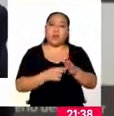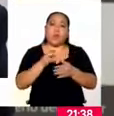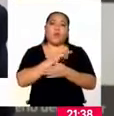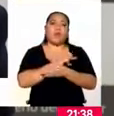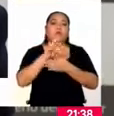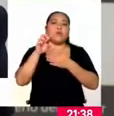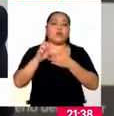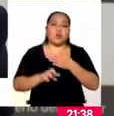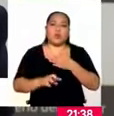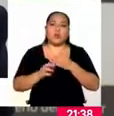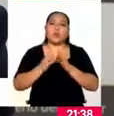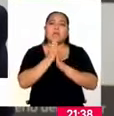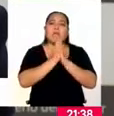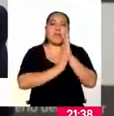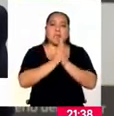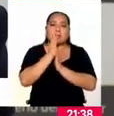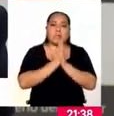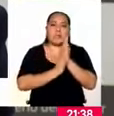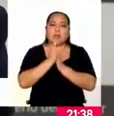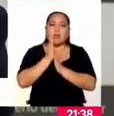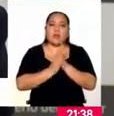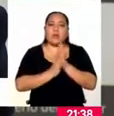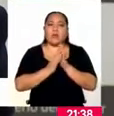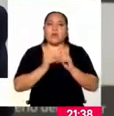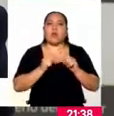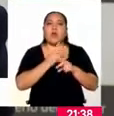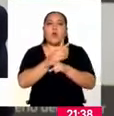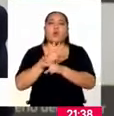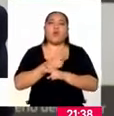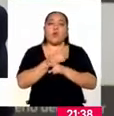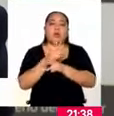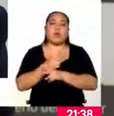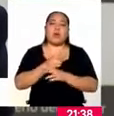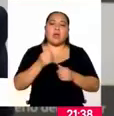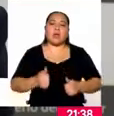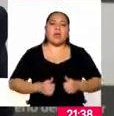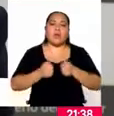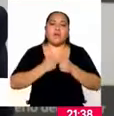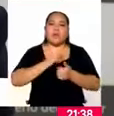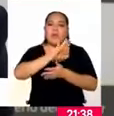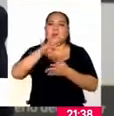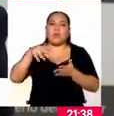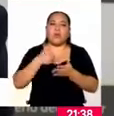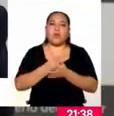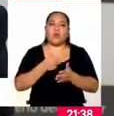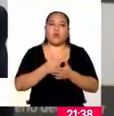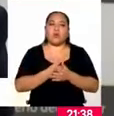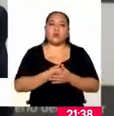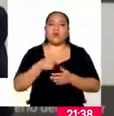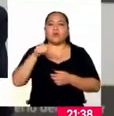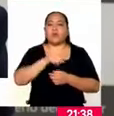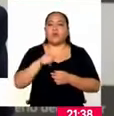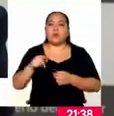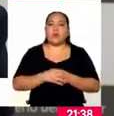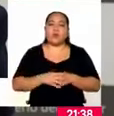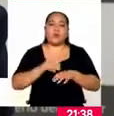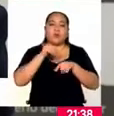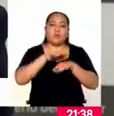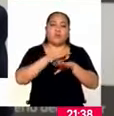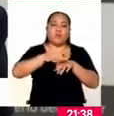y ganas de preservar la vida de todos, de los que están